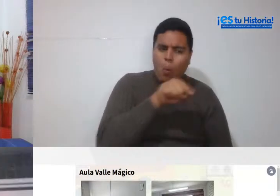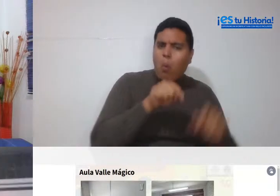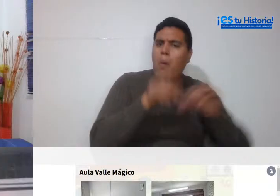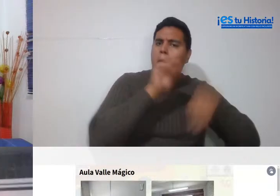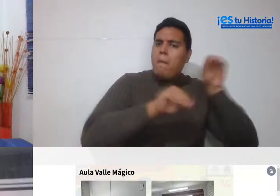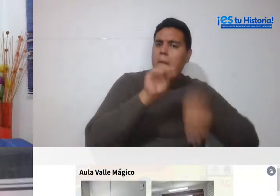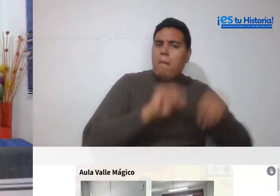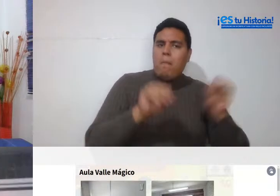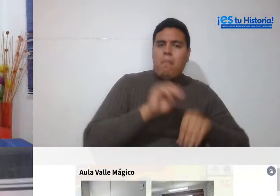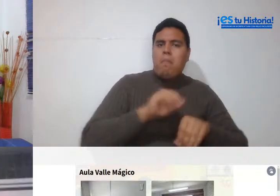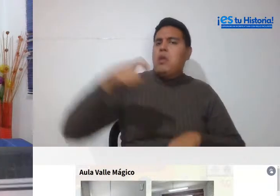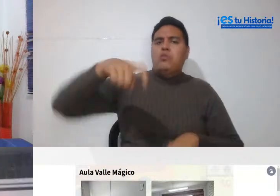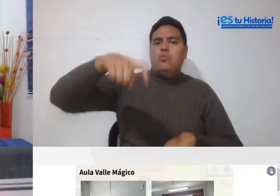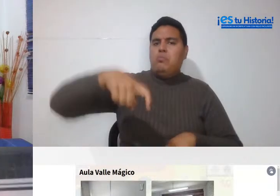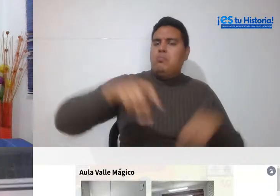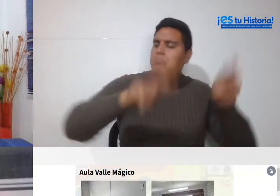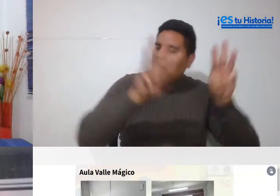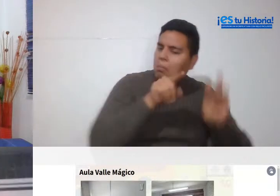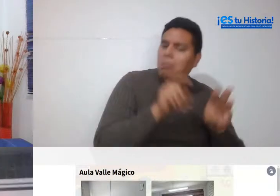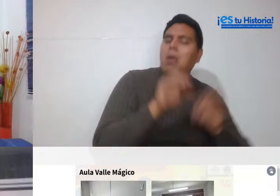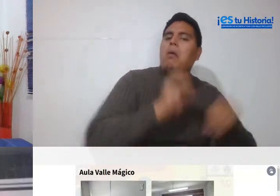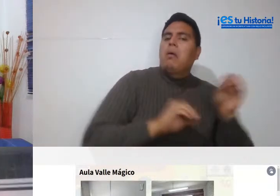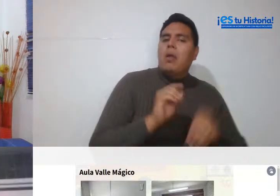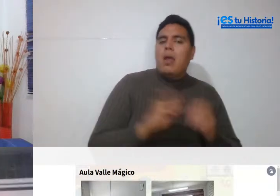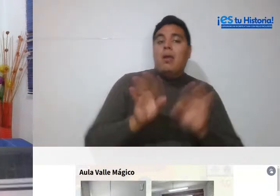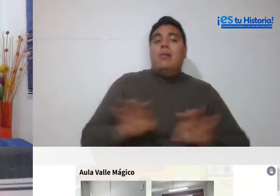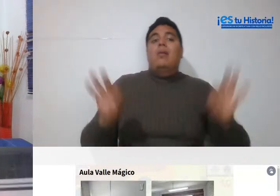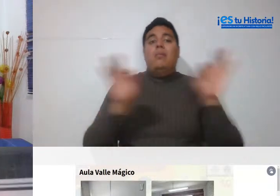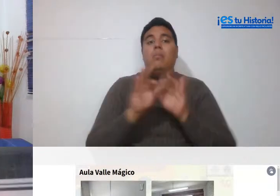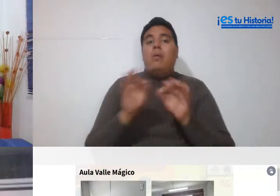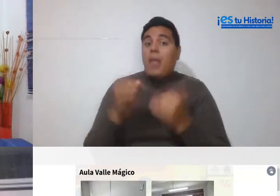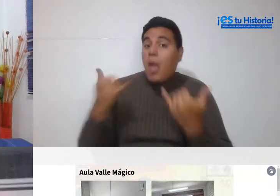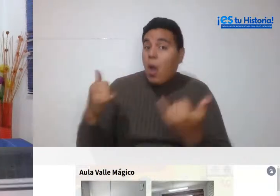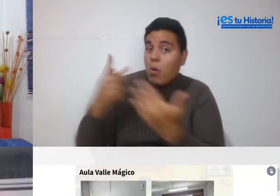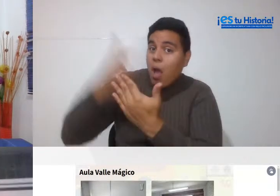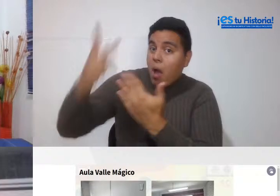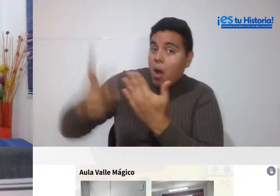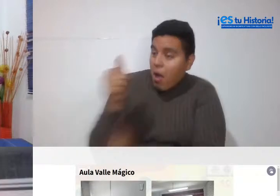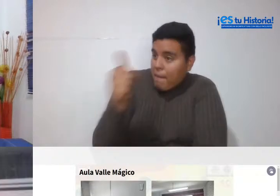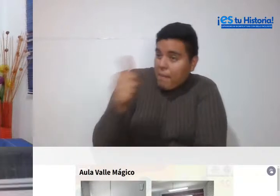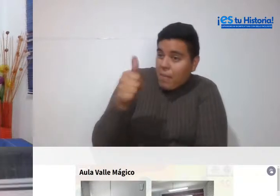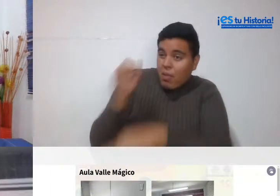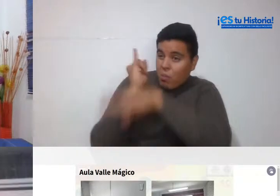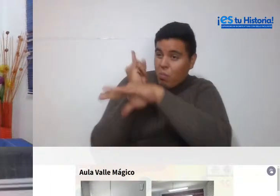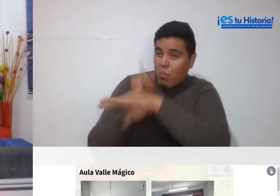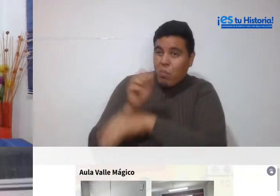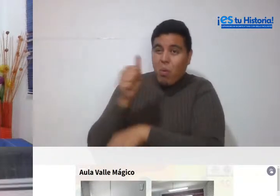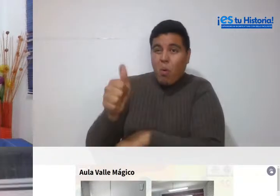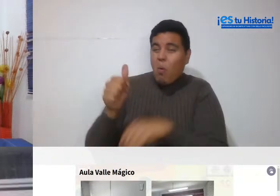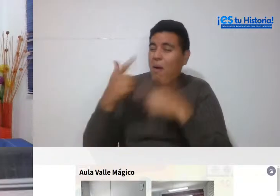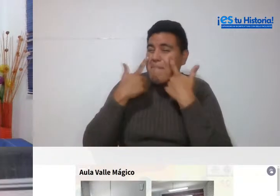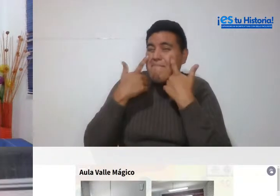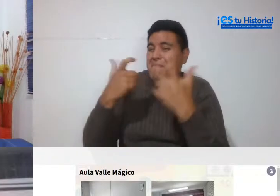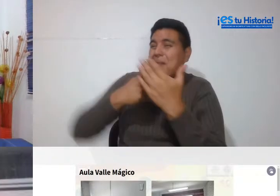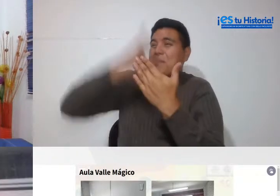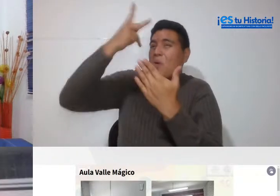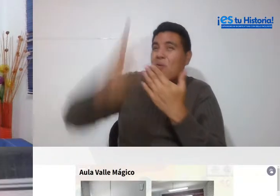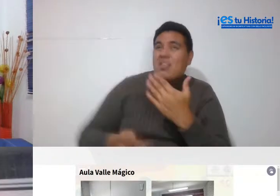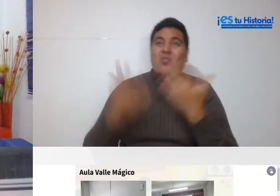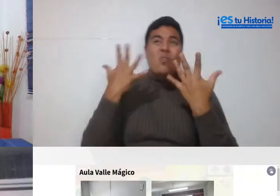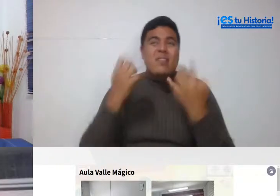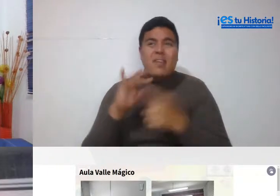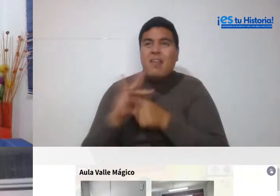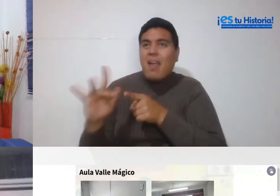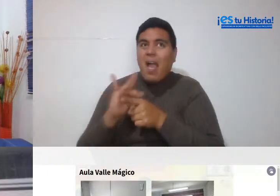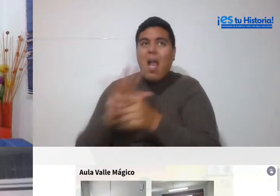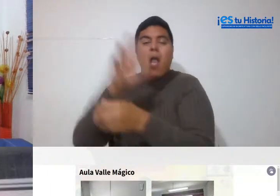están transformándolo y lo están llevando a cabo ya como un proyecto tan, tan significativo dentro de la institución educativa que lo estamos viendo aquí en pantalla,